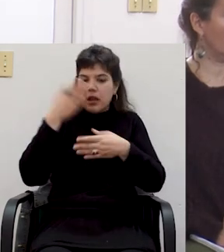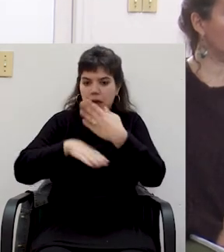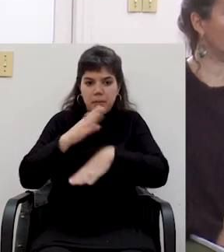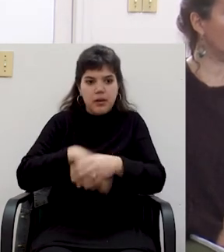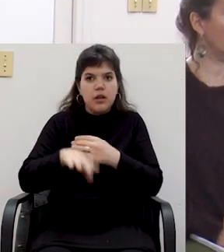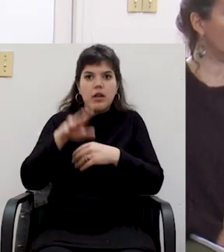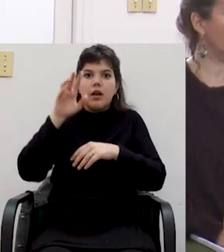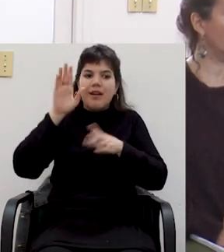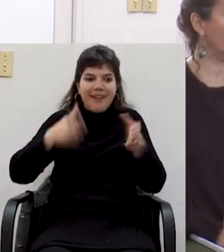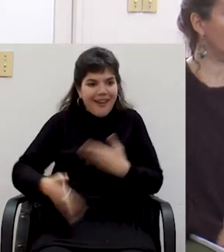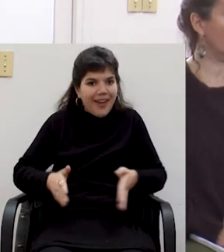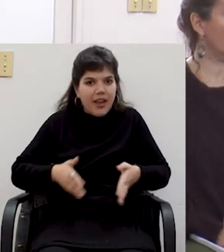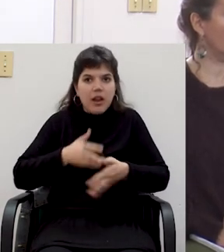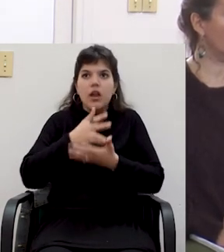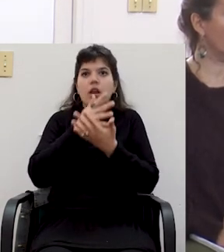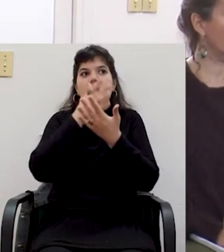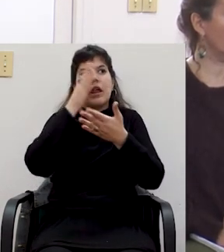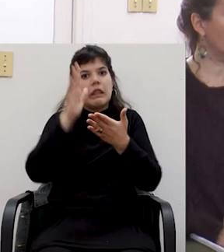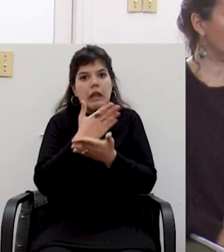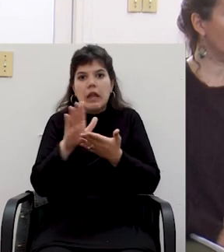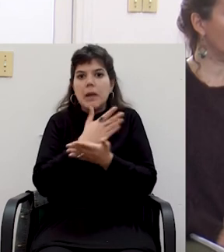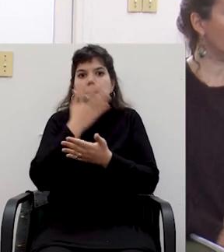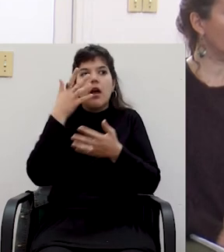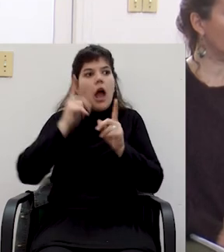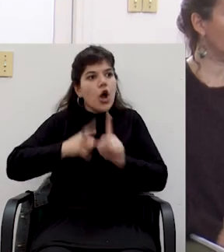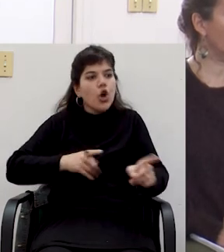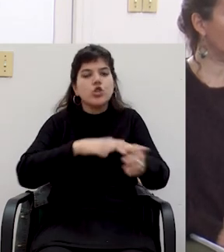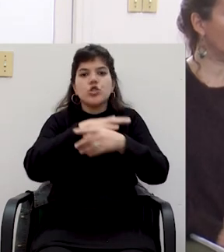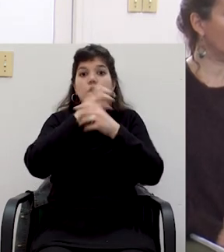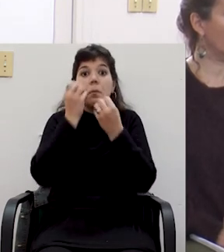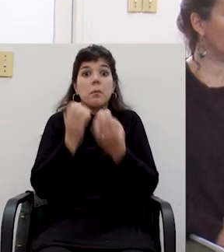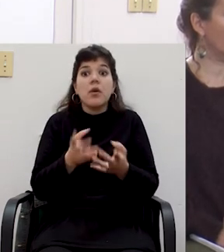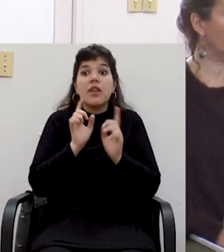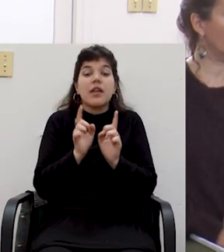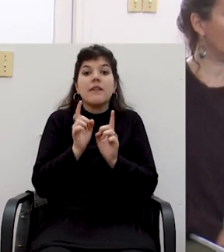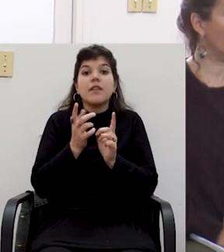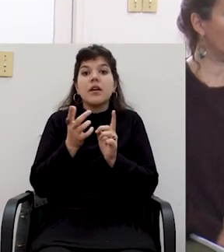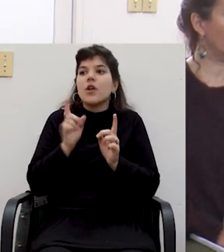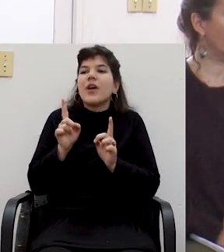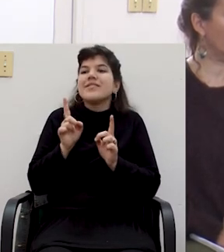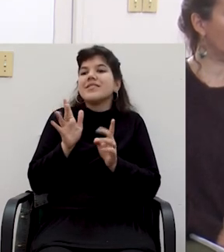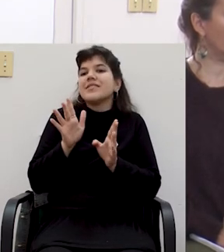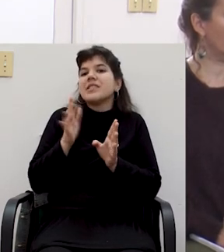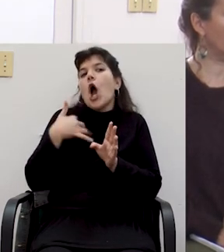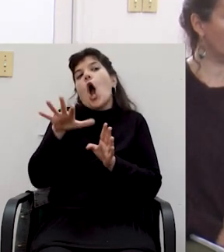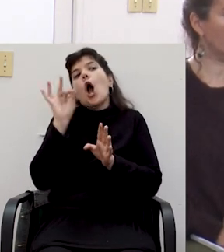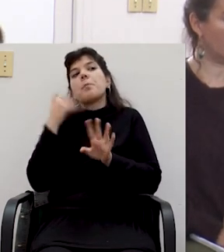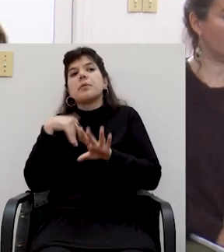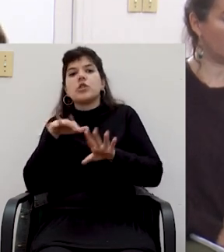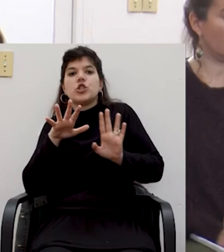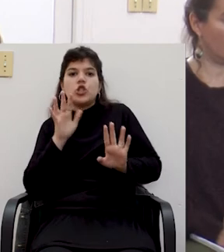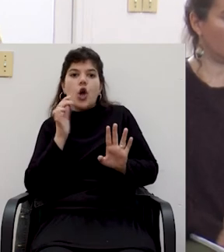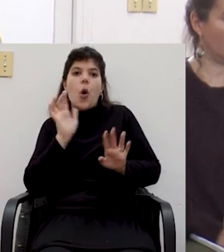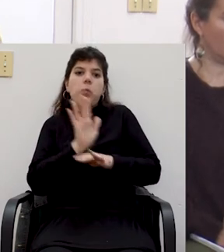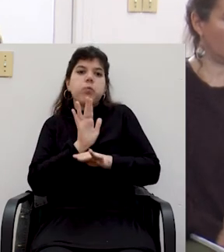en materia de género, en materia de discriminación y acoso, porque tiene que ver con que esto no es una opción como si